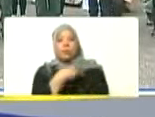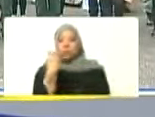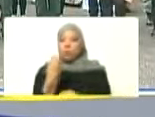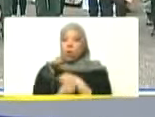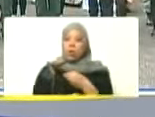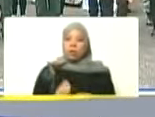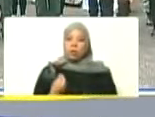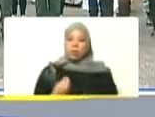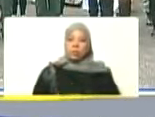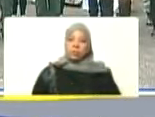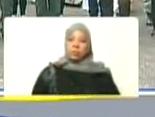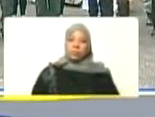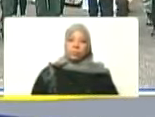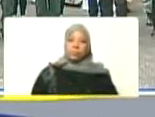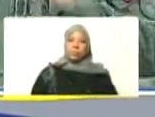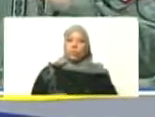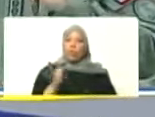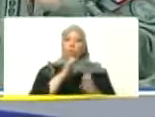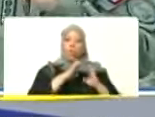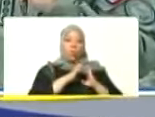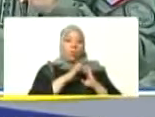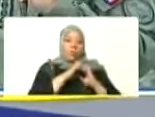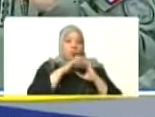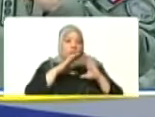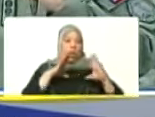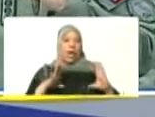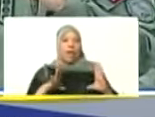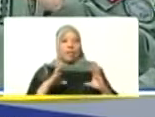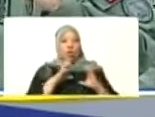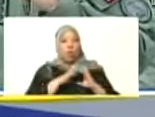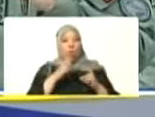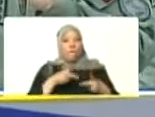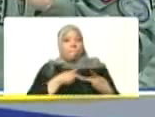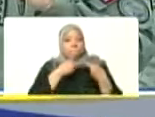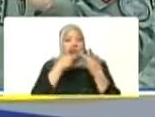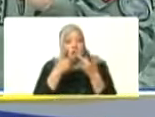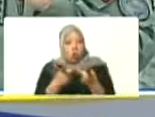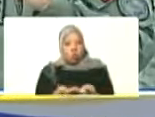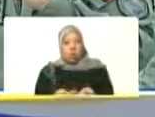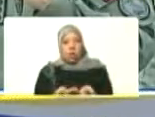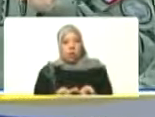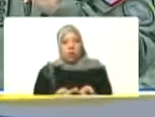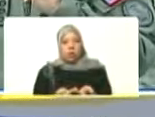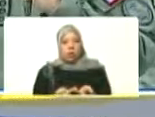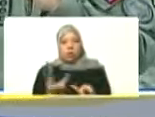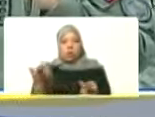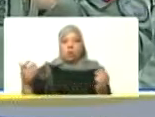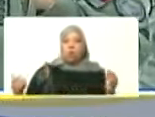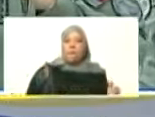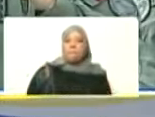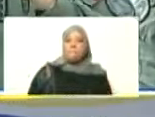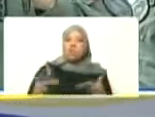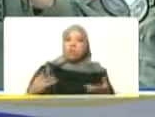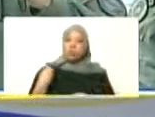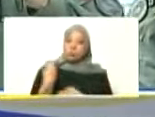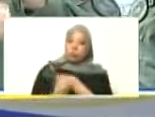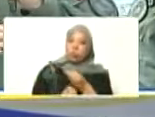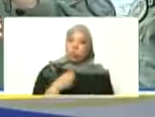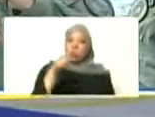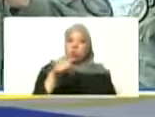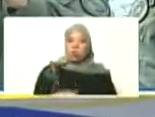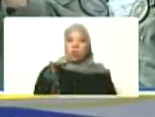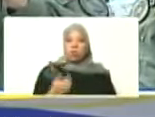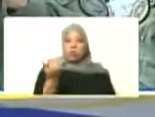pues, tienen un gran corazón, una gran voluntad y una gran motivación para salir